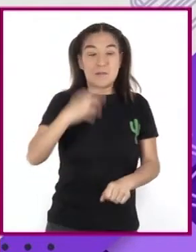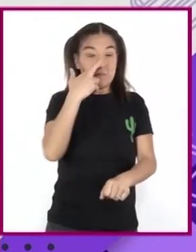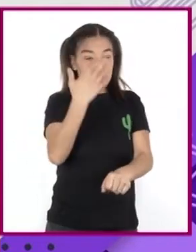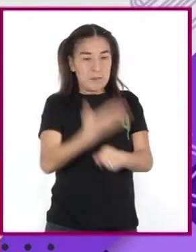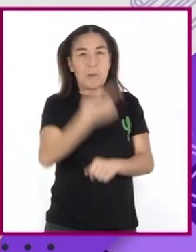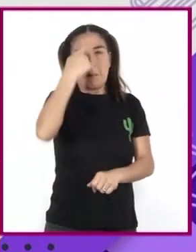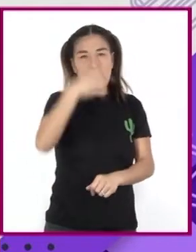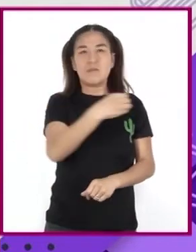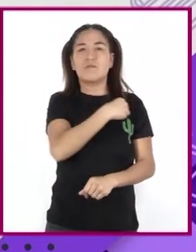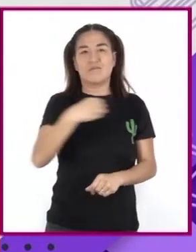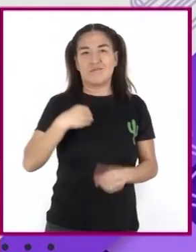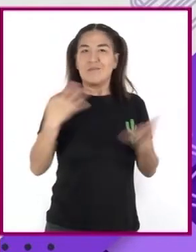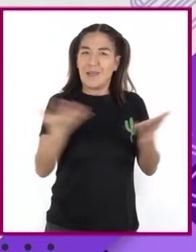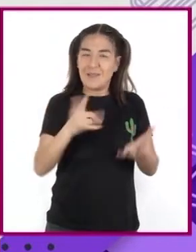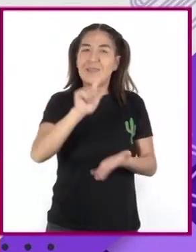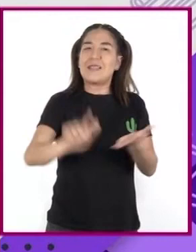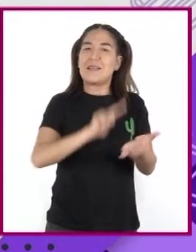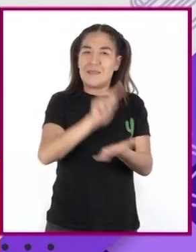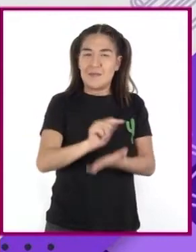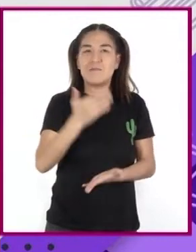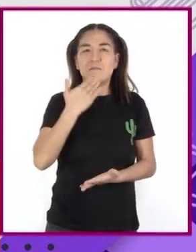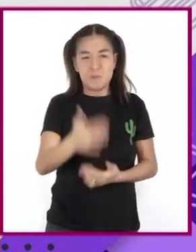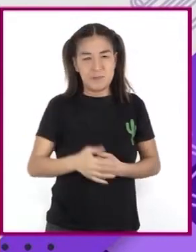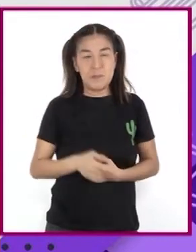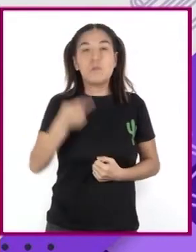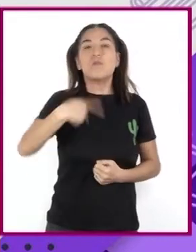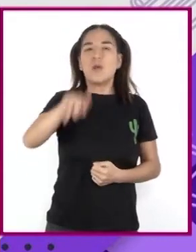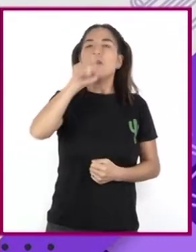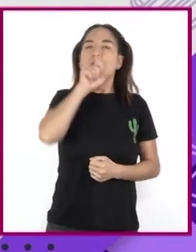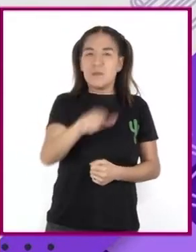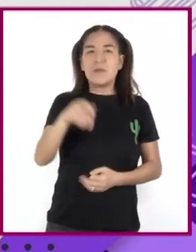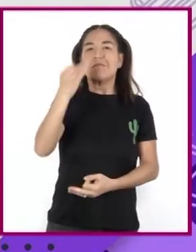cumplir las leyes, pero también